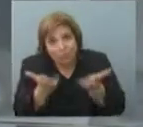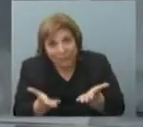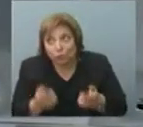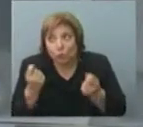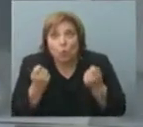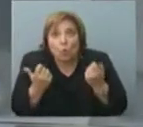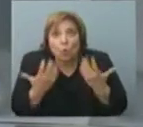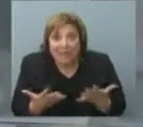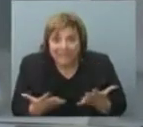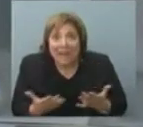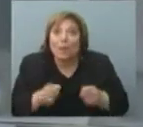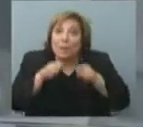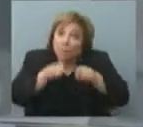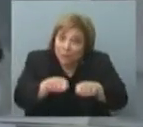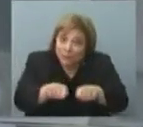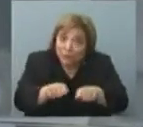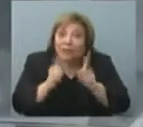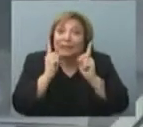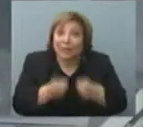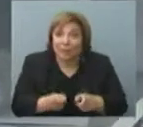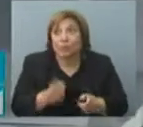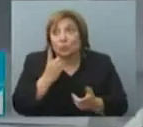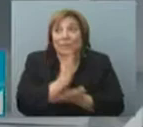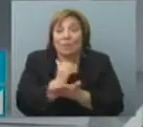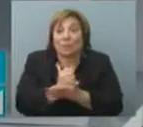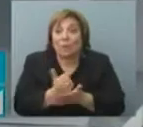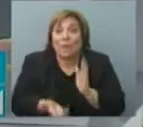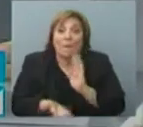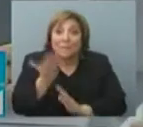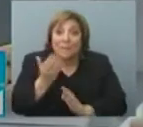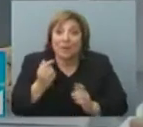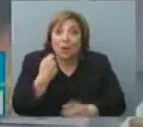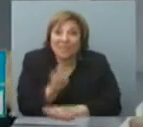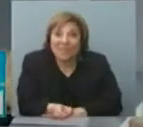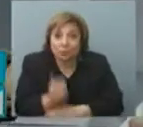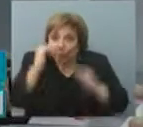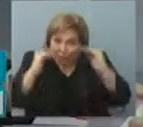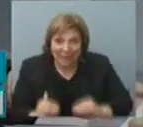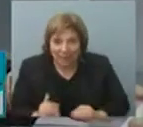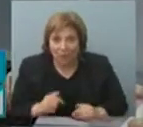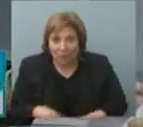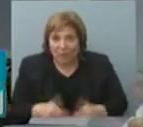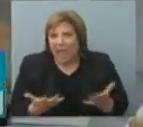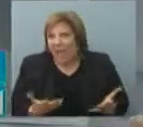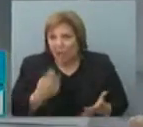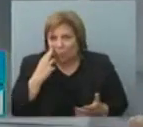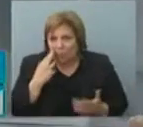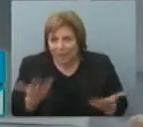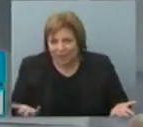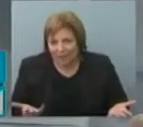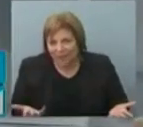ha costado y por eso también entre otras cosas somos el departamento que hemos recibido menos inversión en todo el país algo debe tener con esto